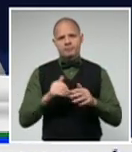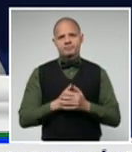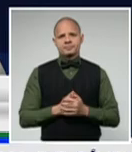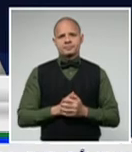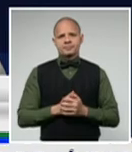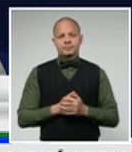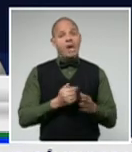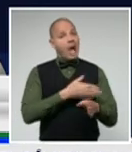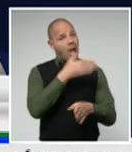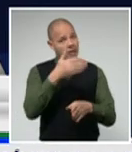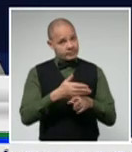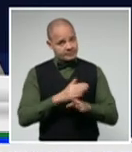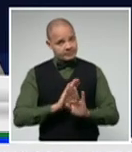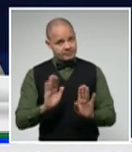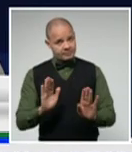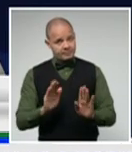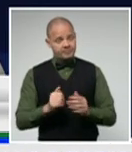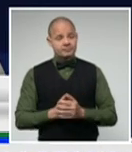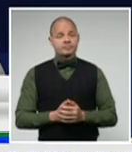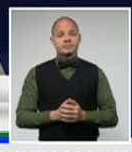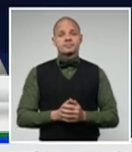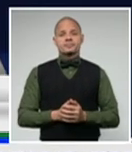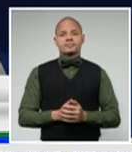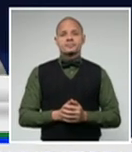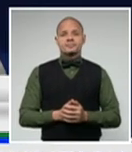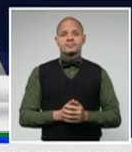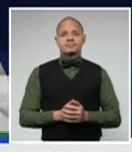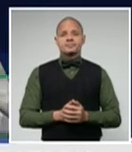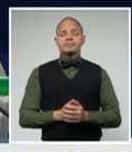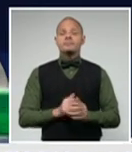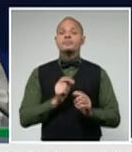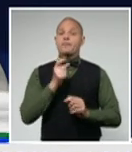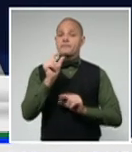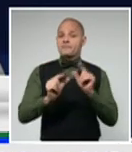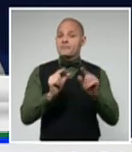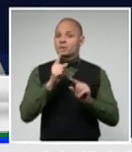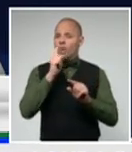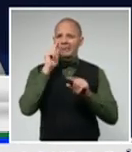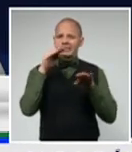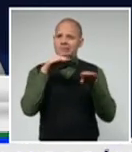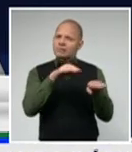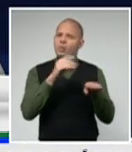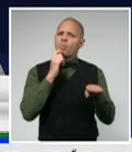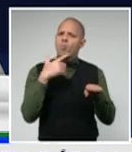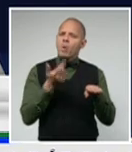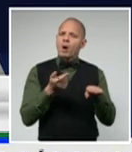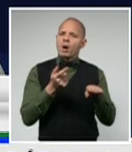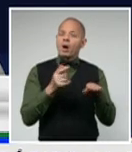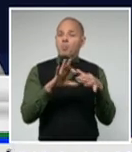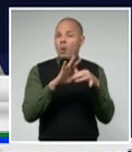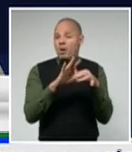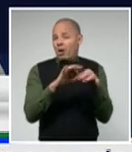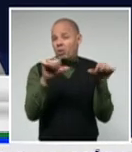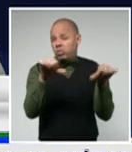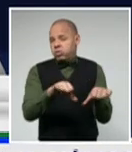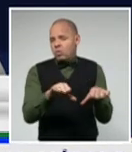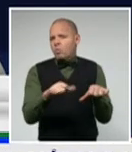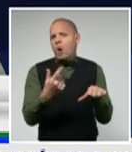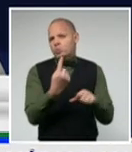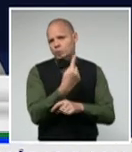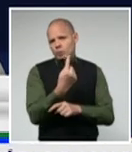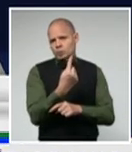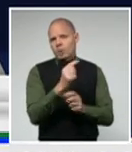Hasta la noche de ayer y todavía hoy en la mañana se mantiene un paciente crítico en el hospital de Matanzas